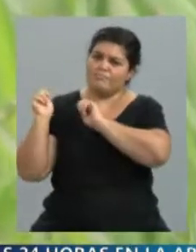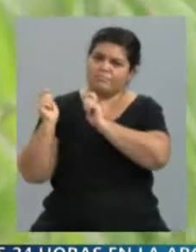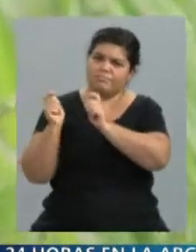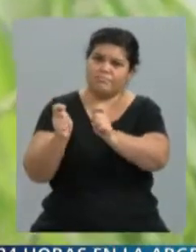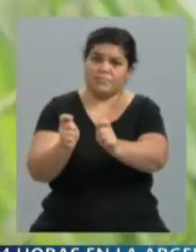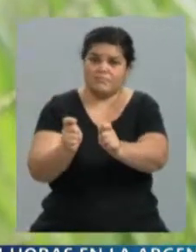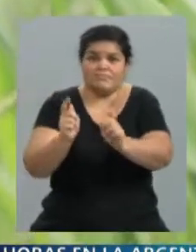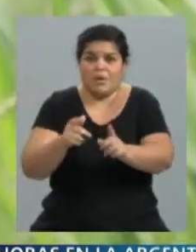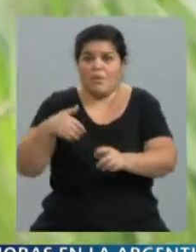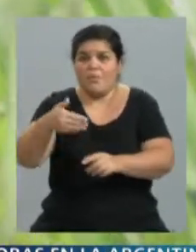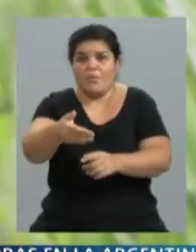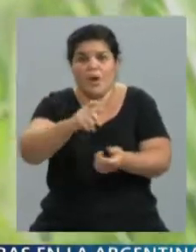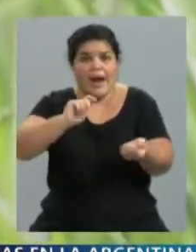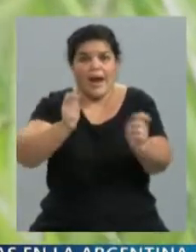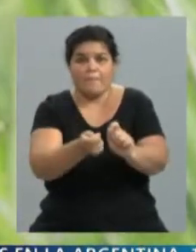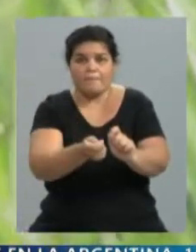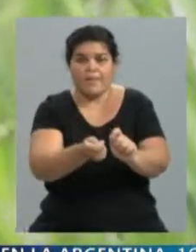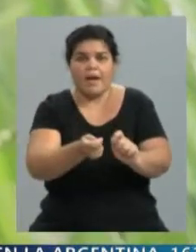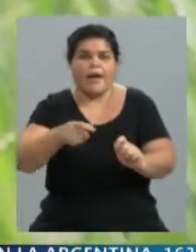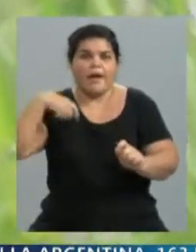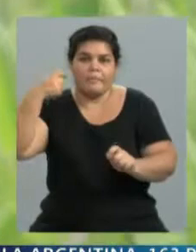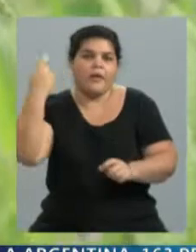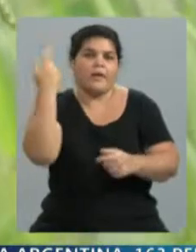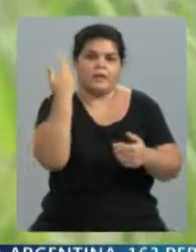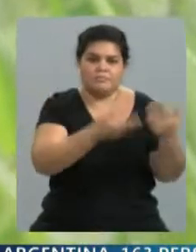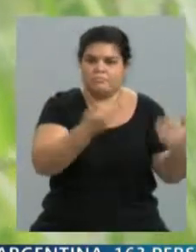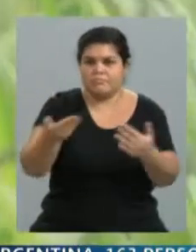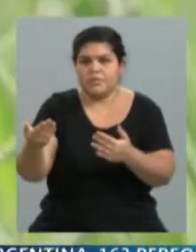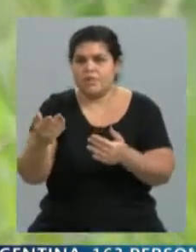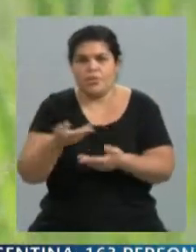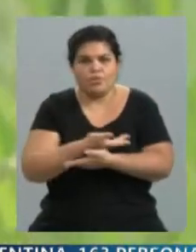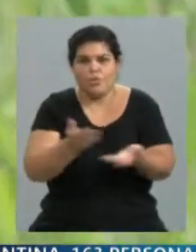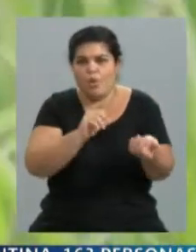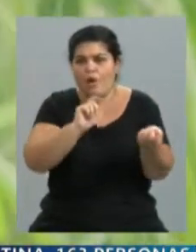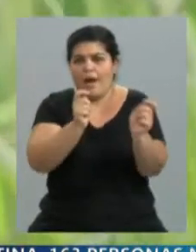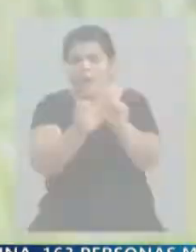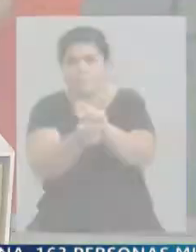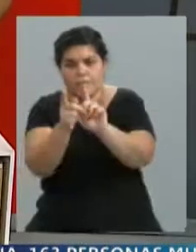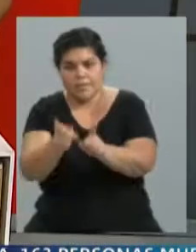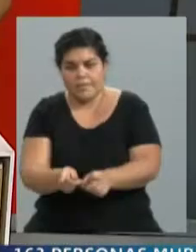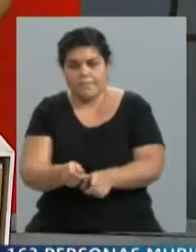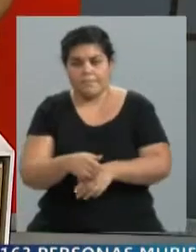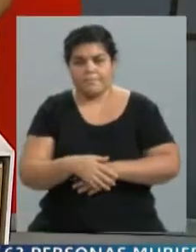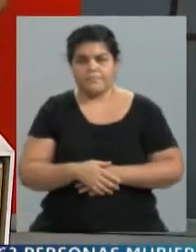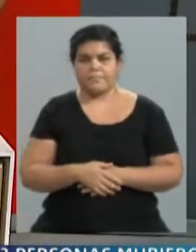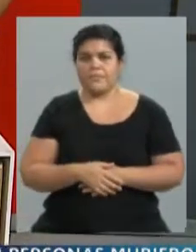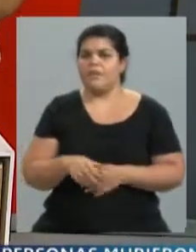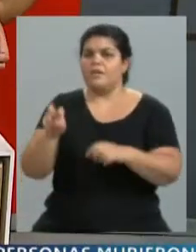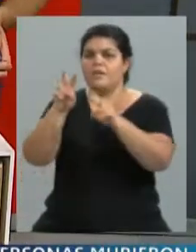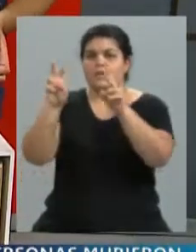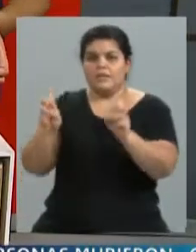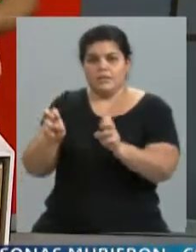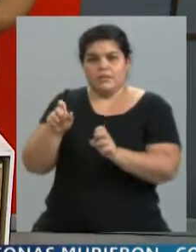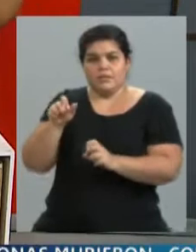modificar muchas otras especies y la evolución de ellas en sí mismo. Soledad, hablando respecto al cambio